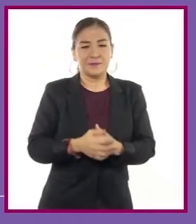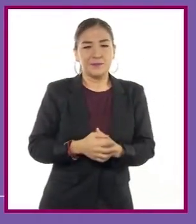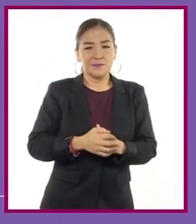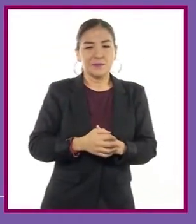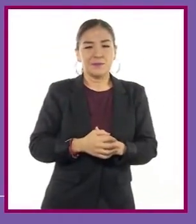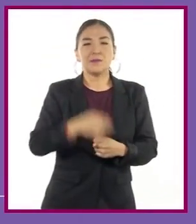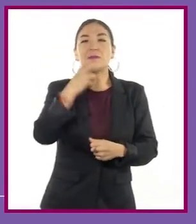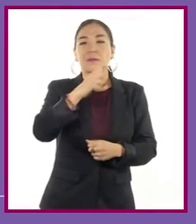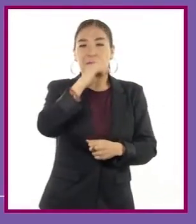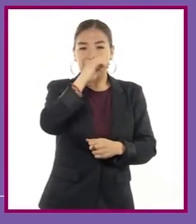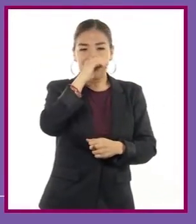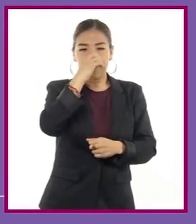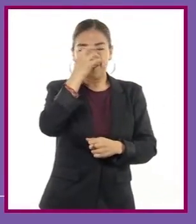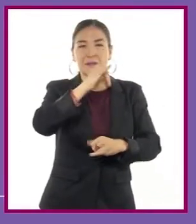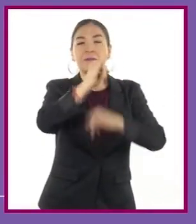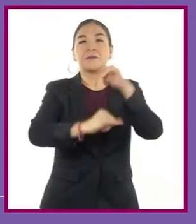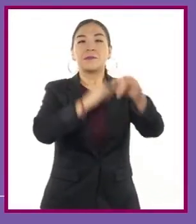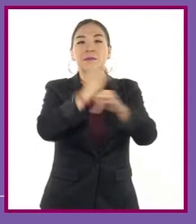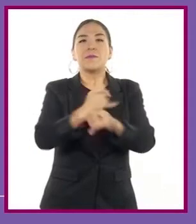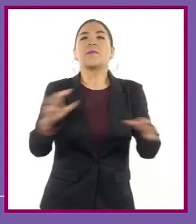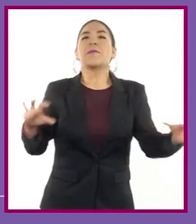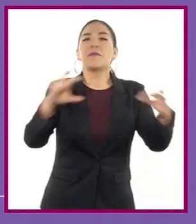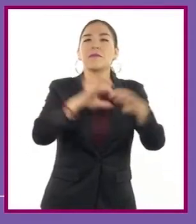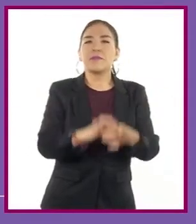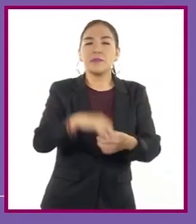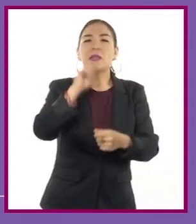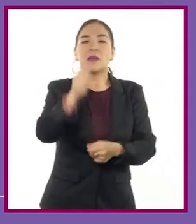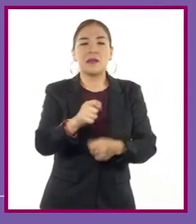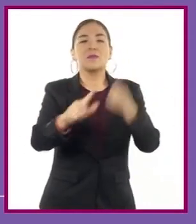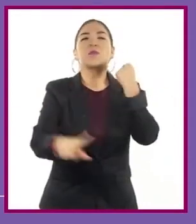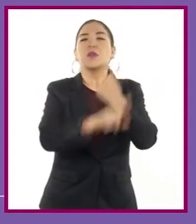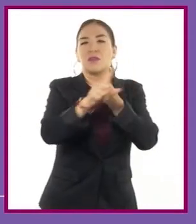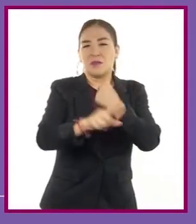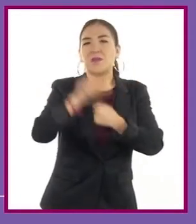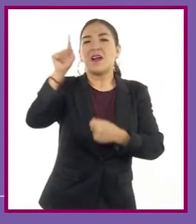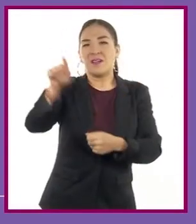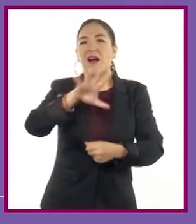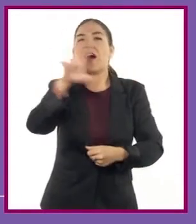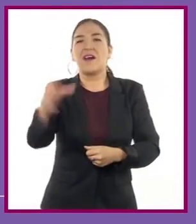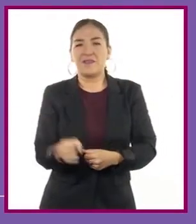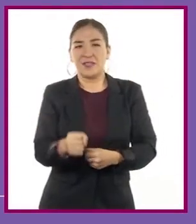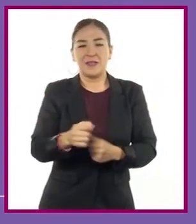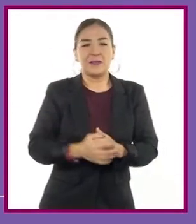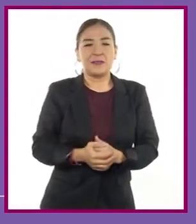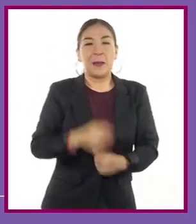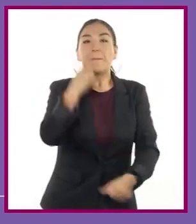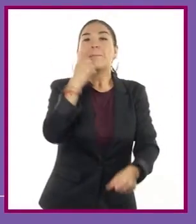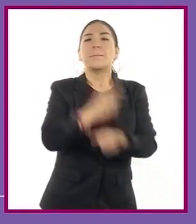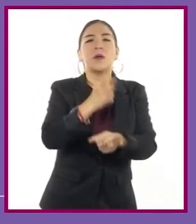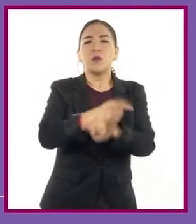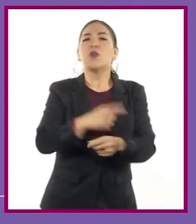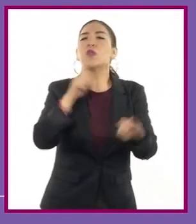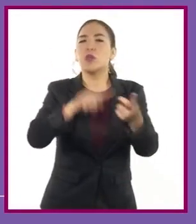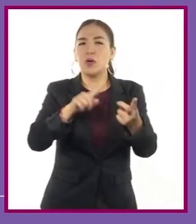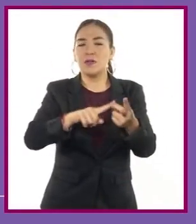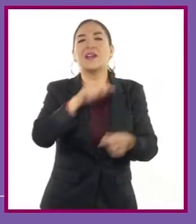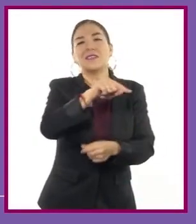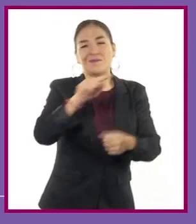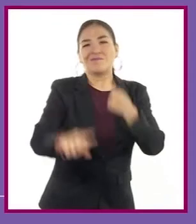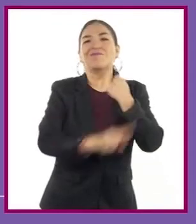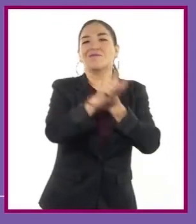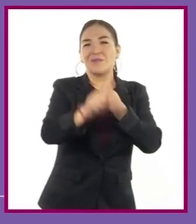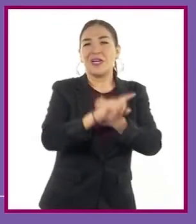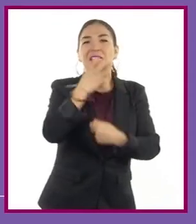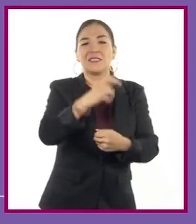Corte Penal Internacional están relacionados con conflictos en África. El primero se relaciona con el conflicto de